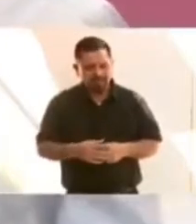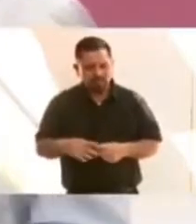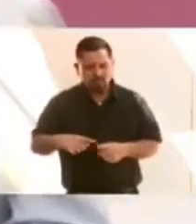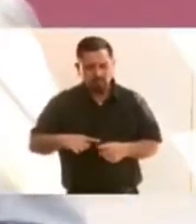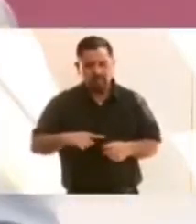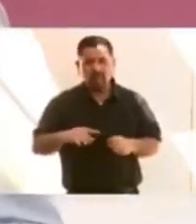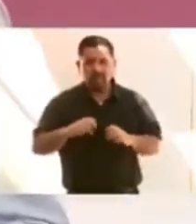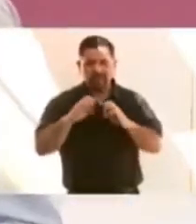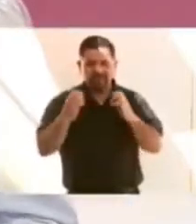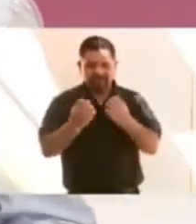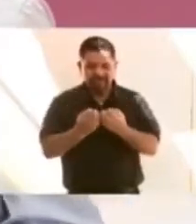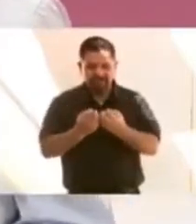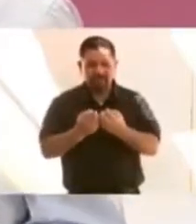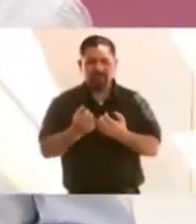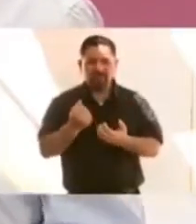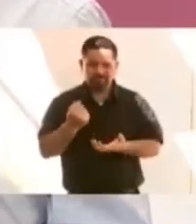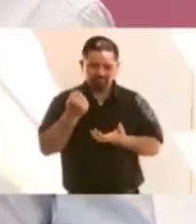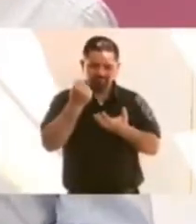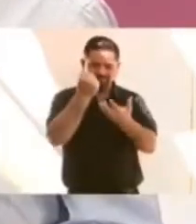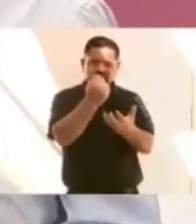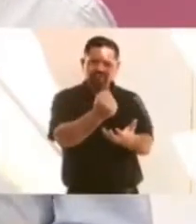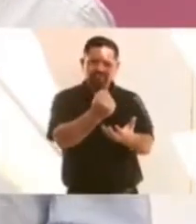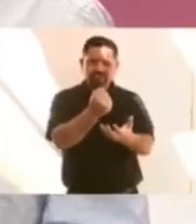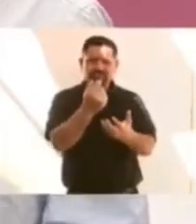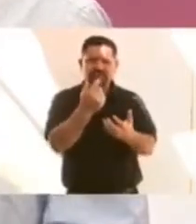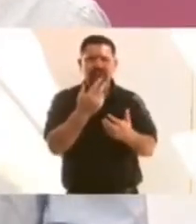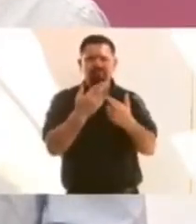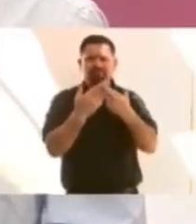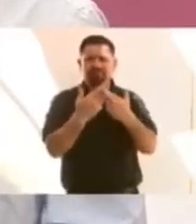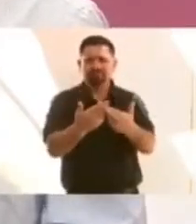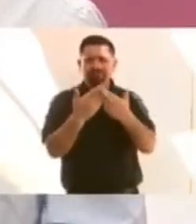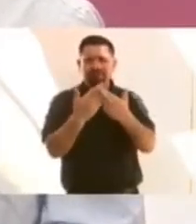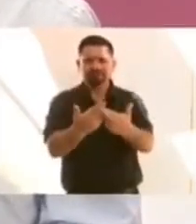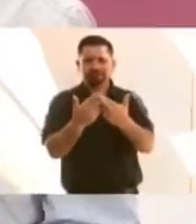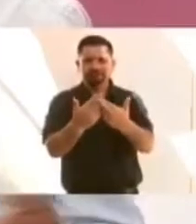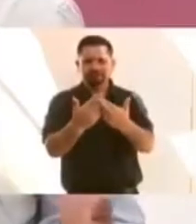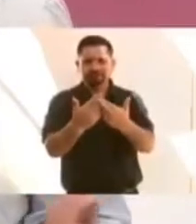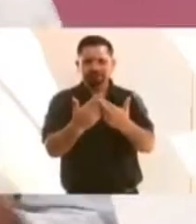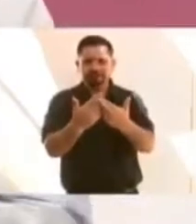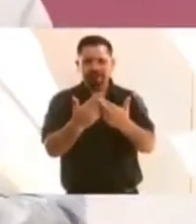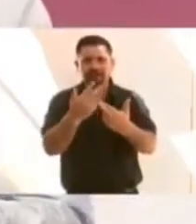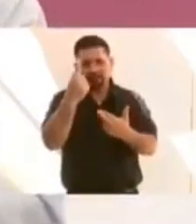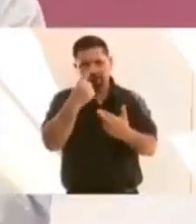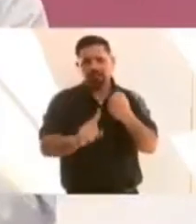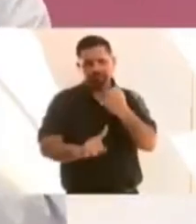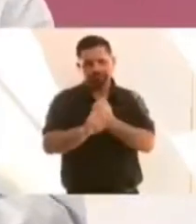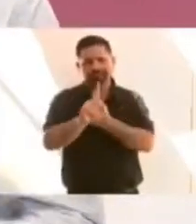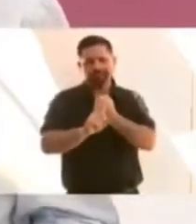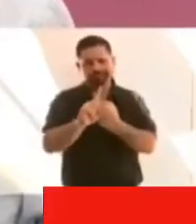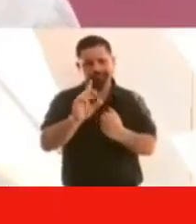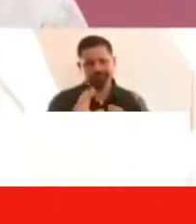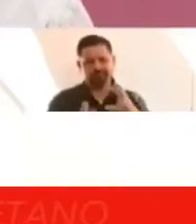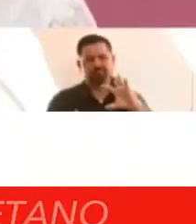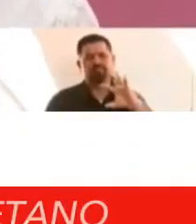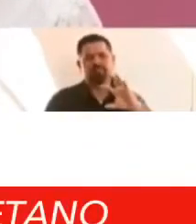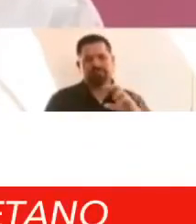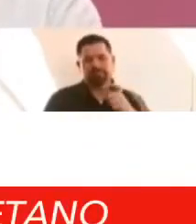pudiera tener recursos por la crisis que se está